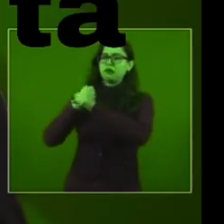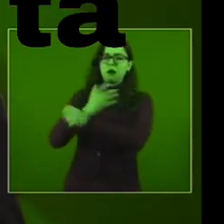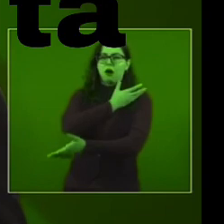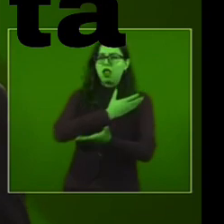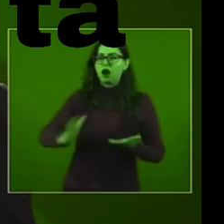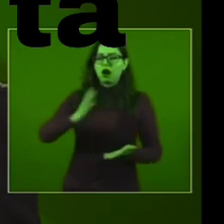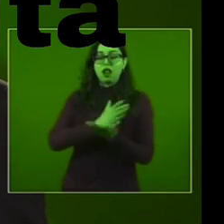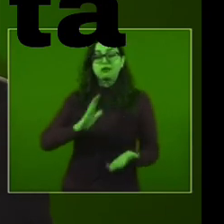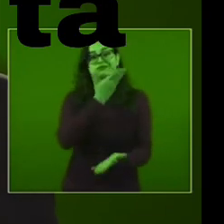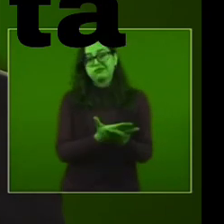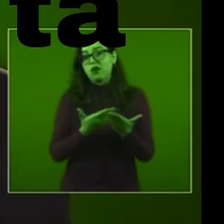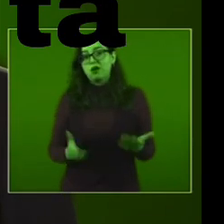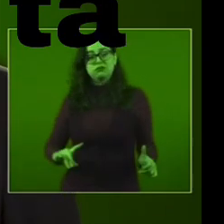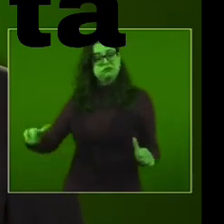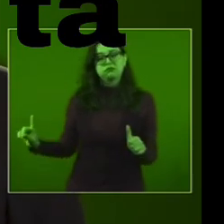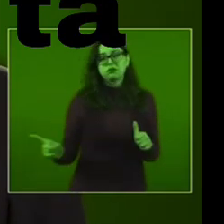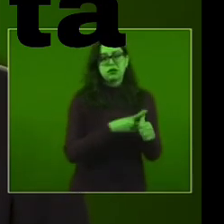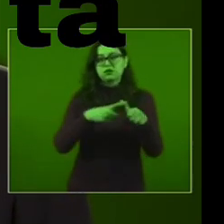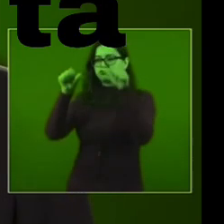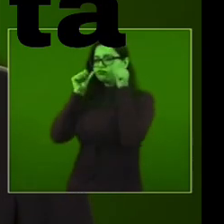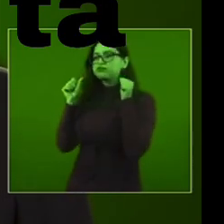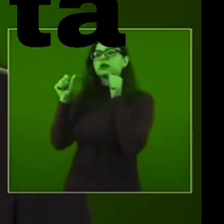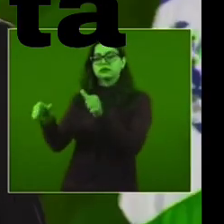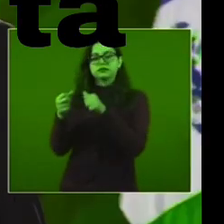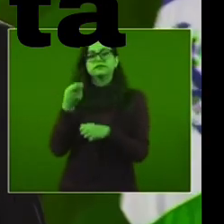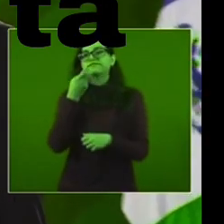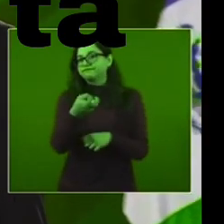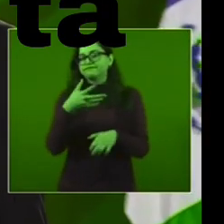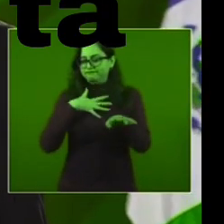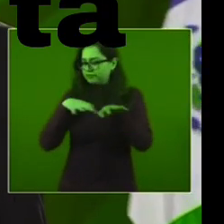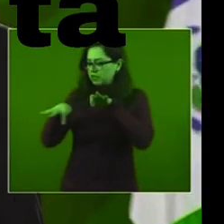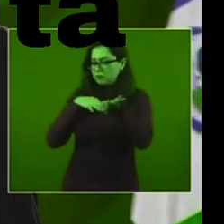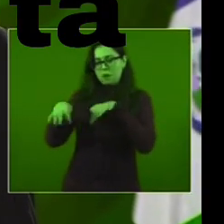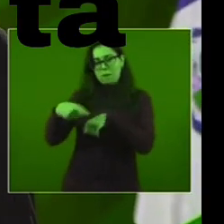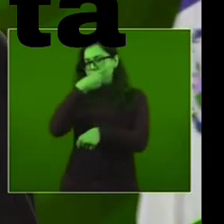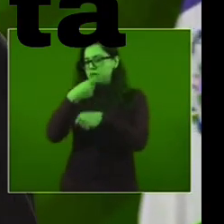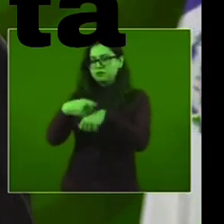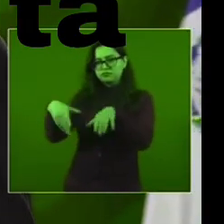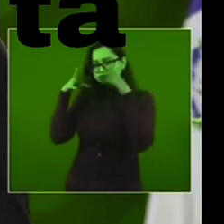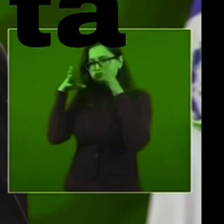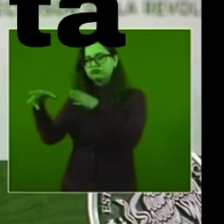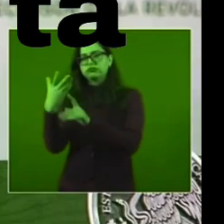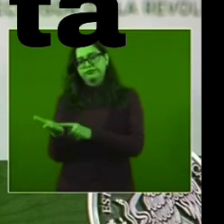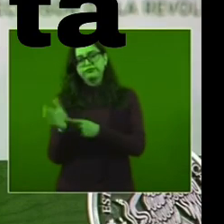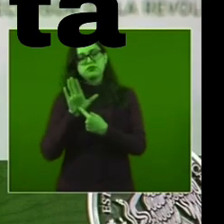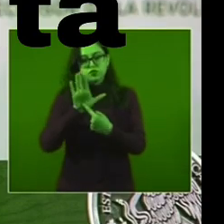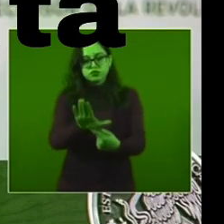son ahora los que tienen atención prioritaria